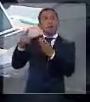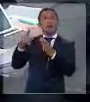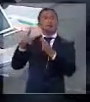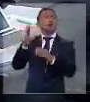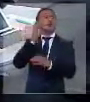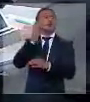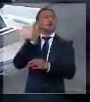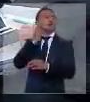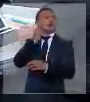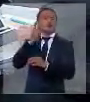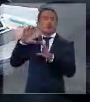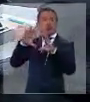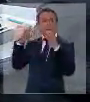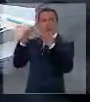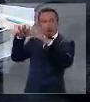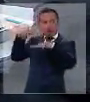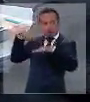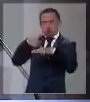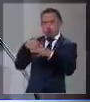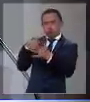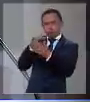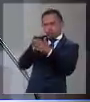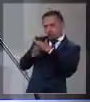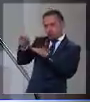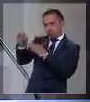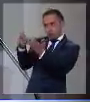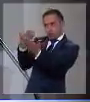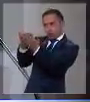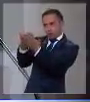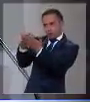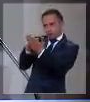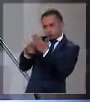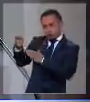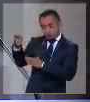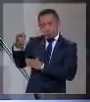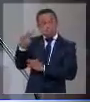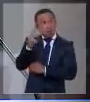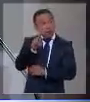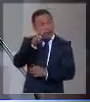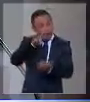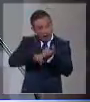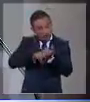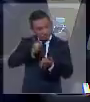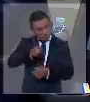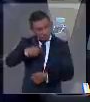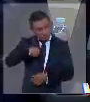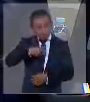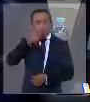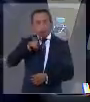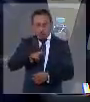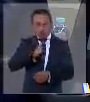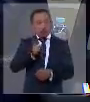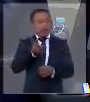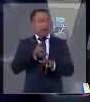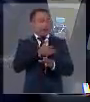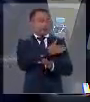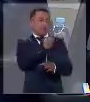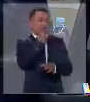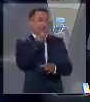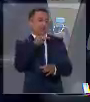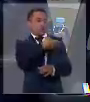nosotros corresponde políticamente, la decisión que hemos tomado es que se cancela la mal llamada